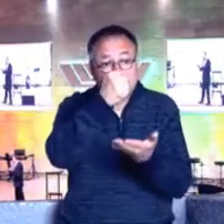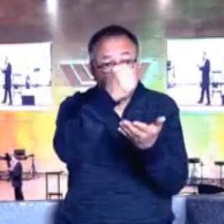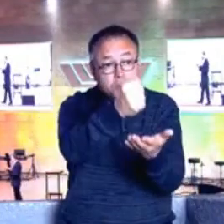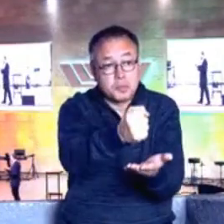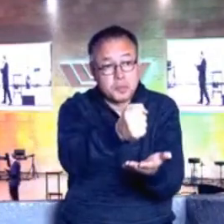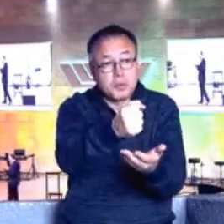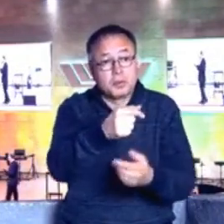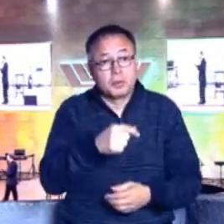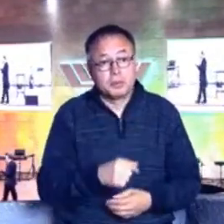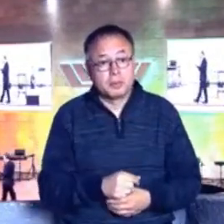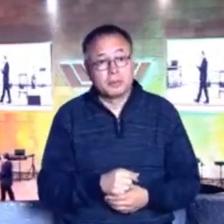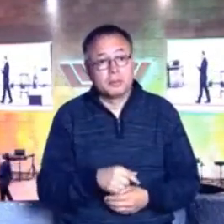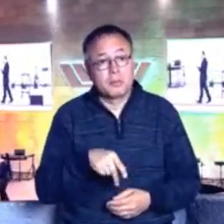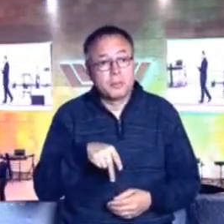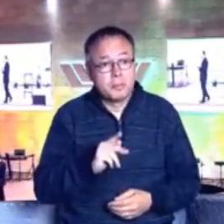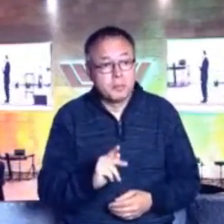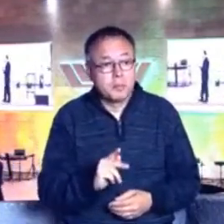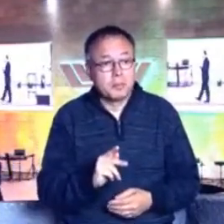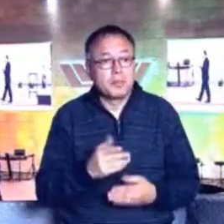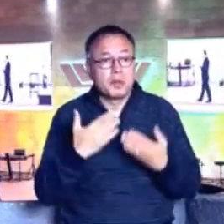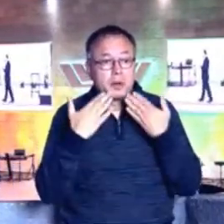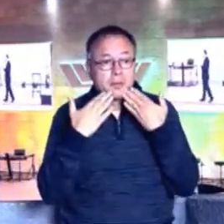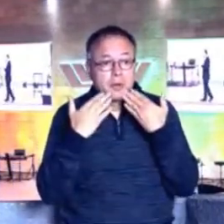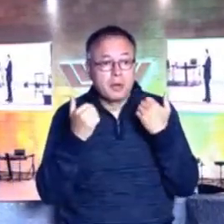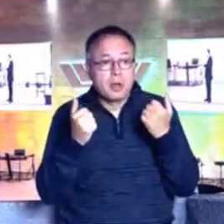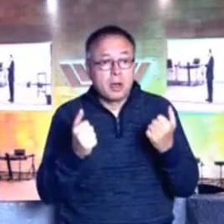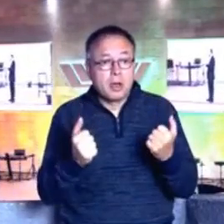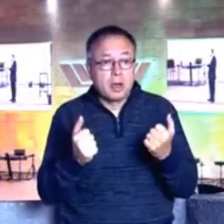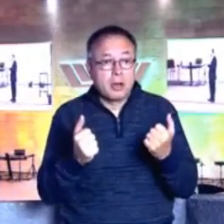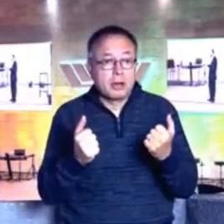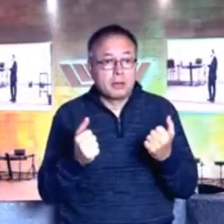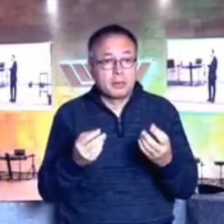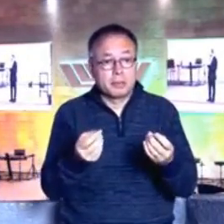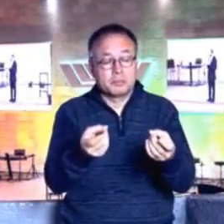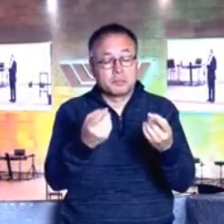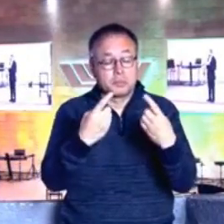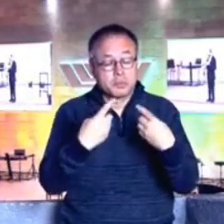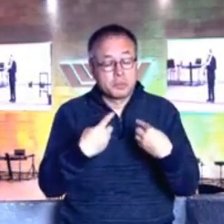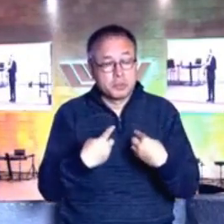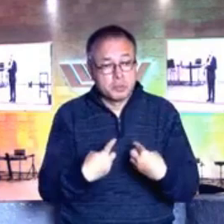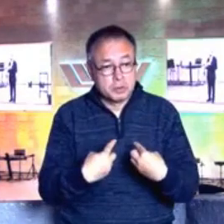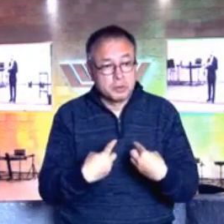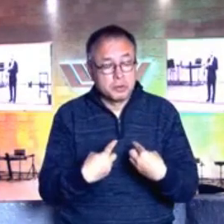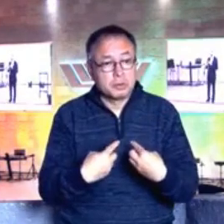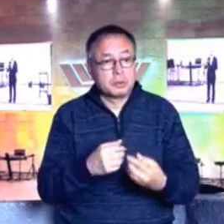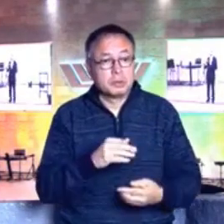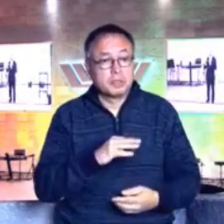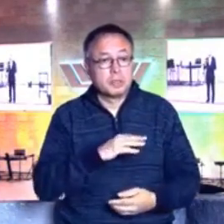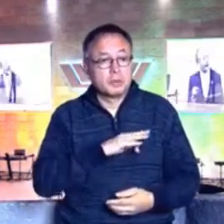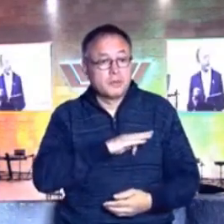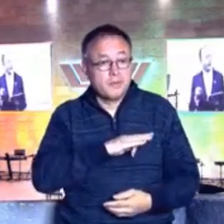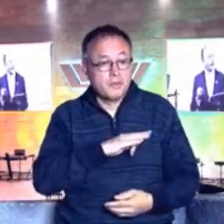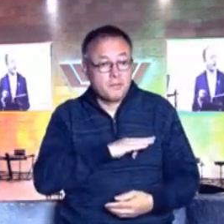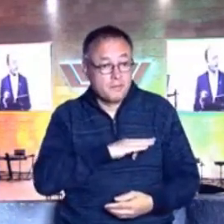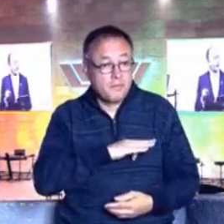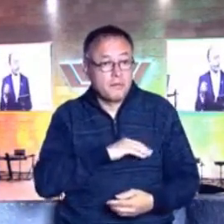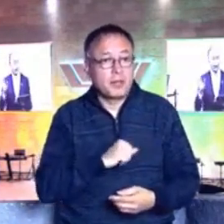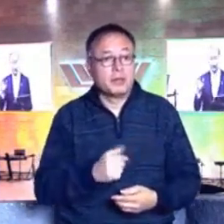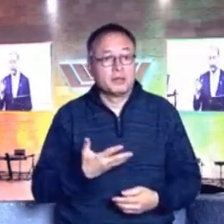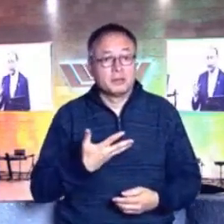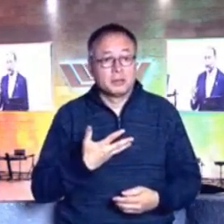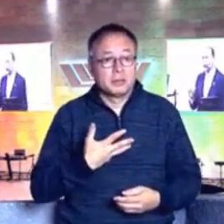Abraham Nos está dando una lección de fe y él está declarando Yo tengo un padre